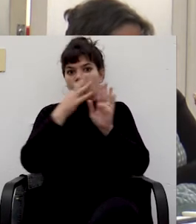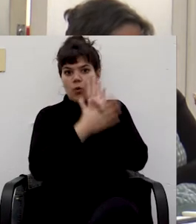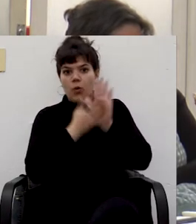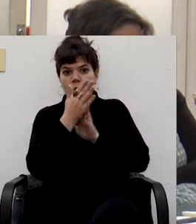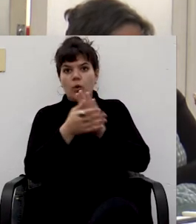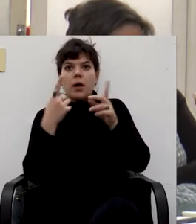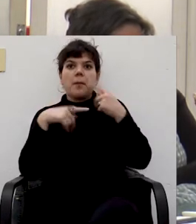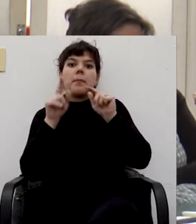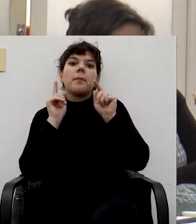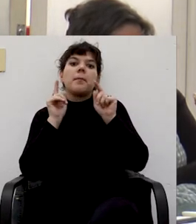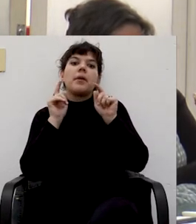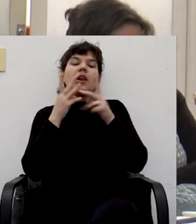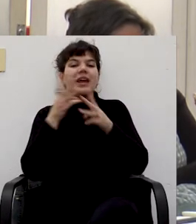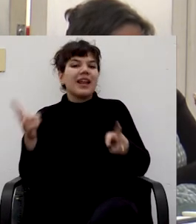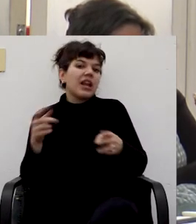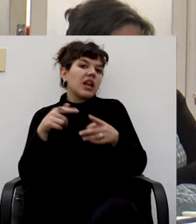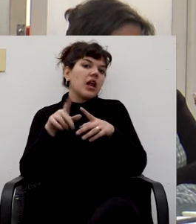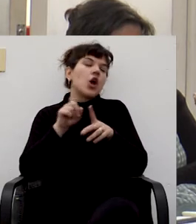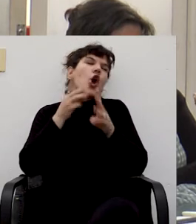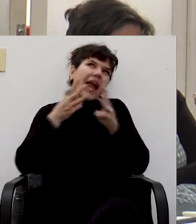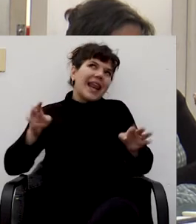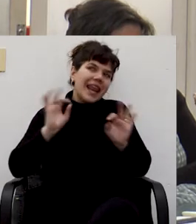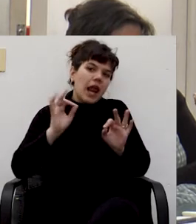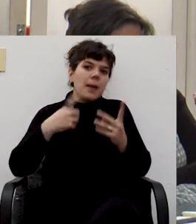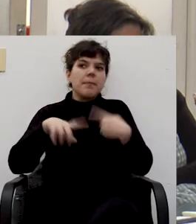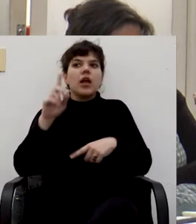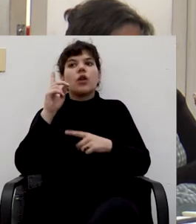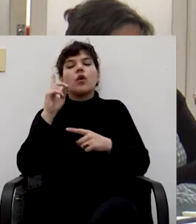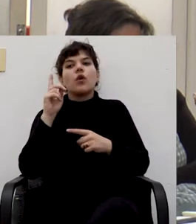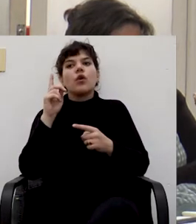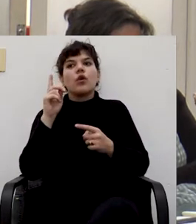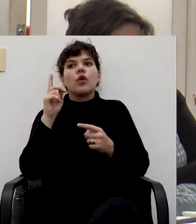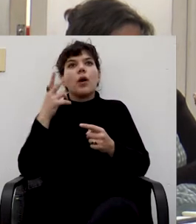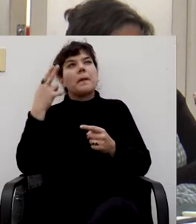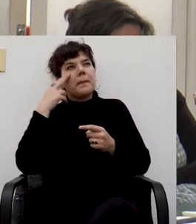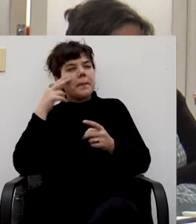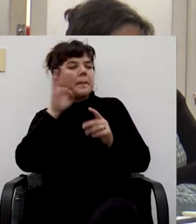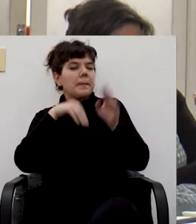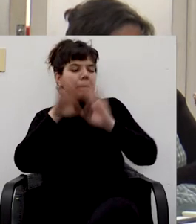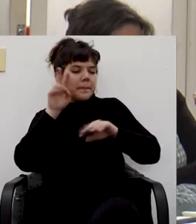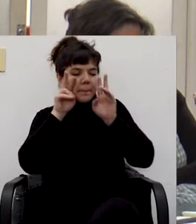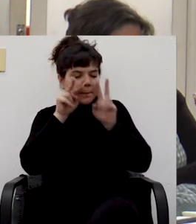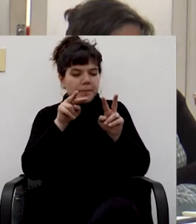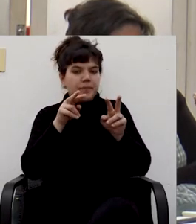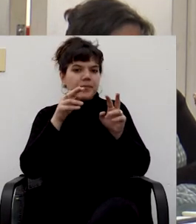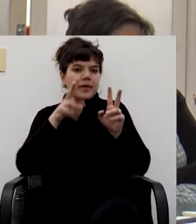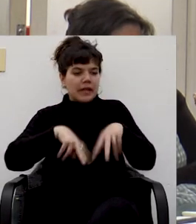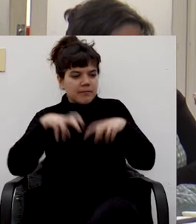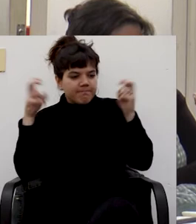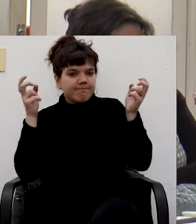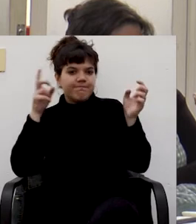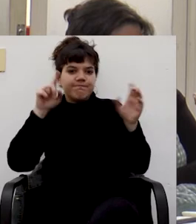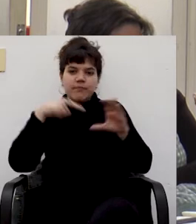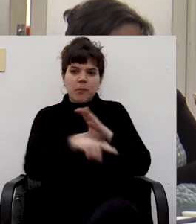también se han generalizado, no, pero se ha problematizado y se ha